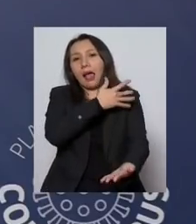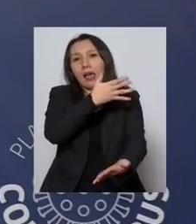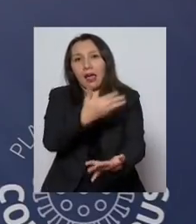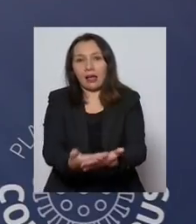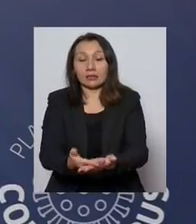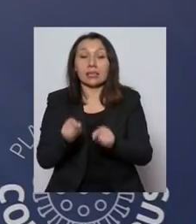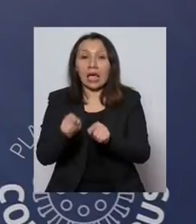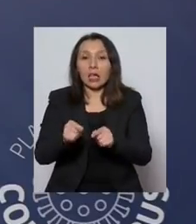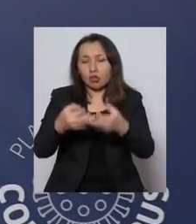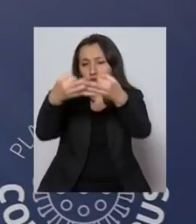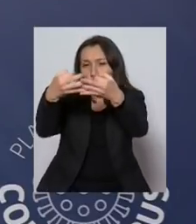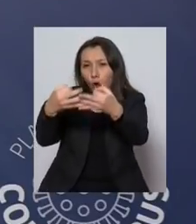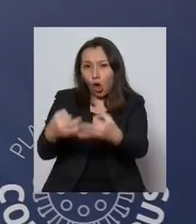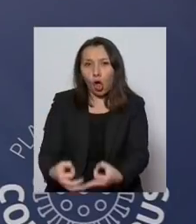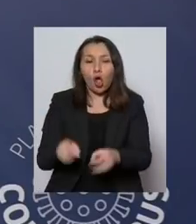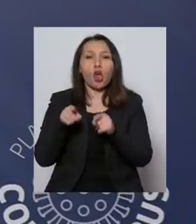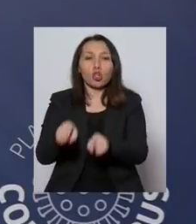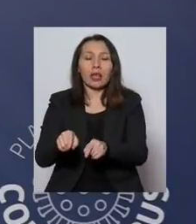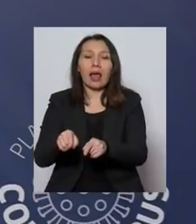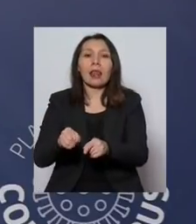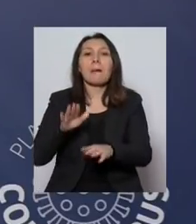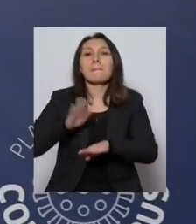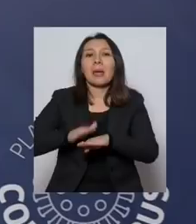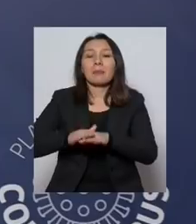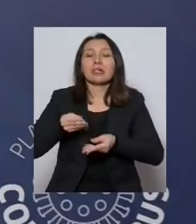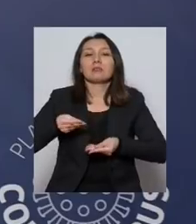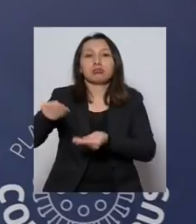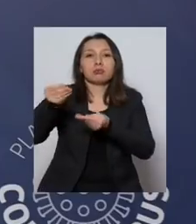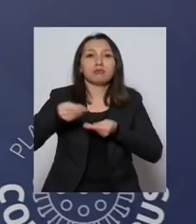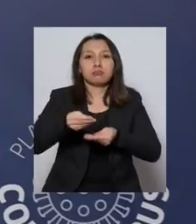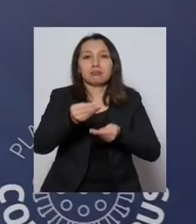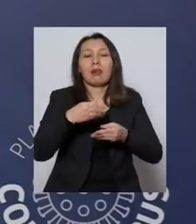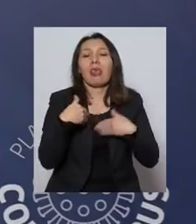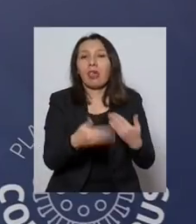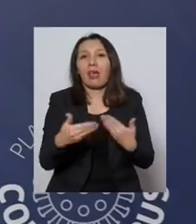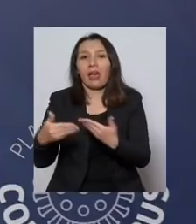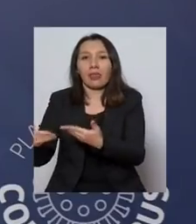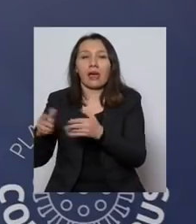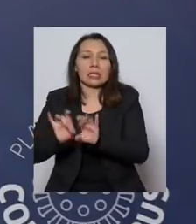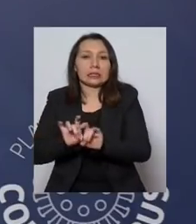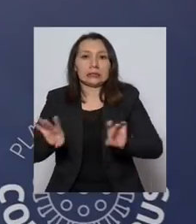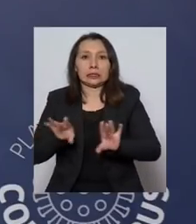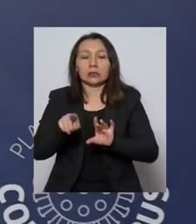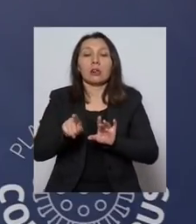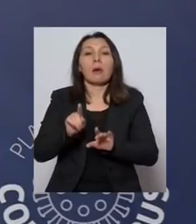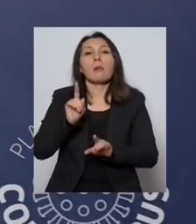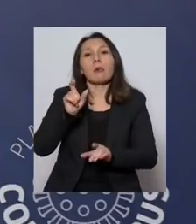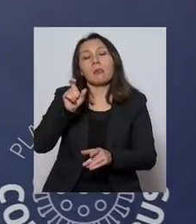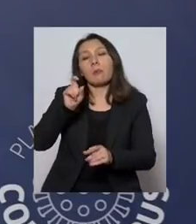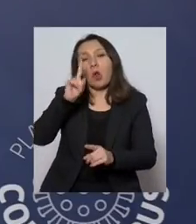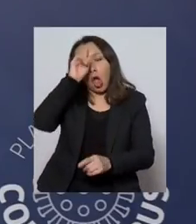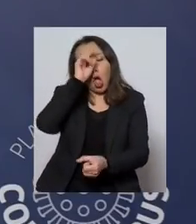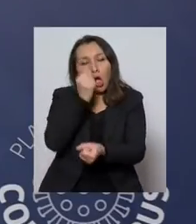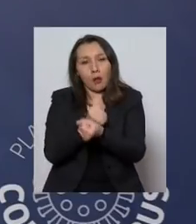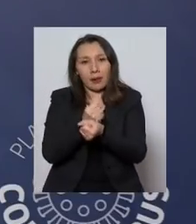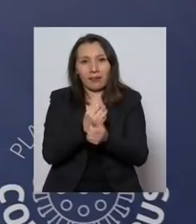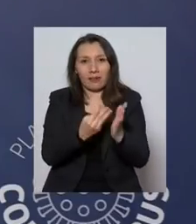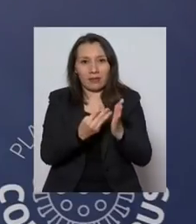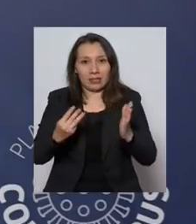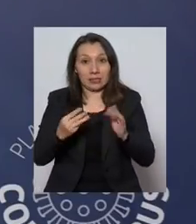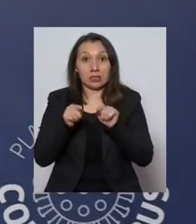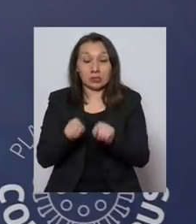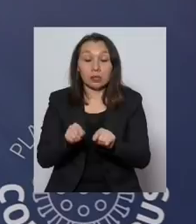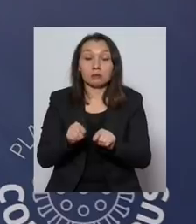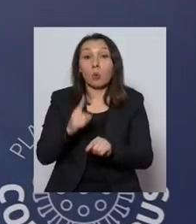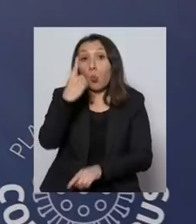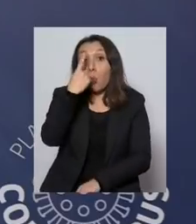Esa es la suma total de la cantidad de permisos que se han entregado por comisaría virtual. En